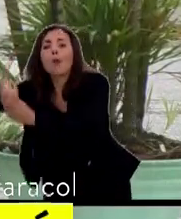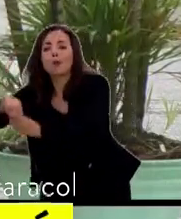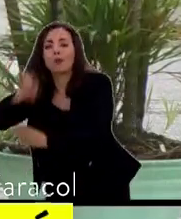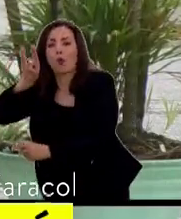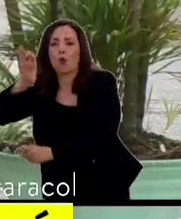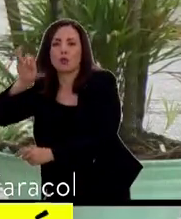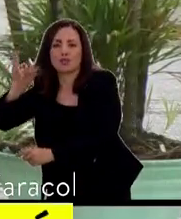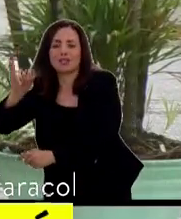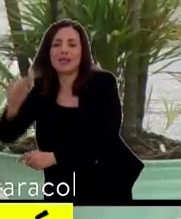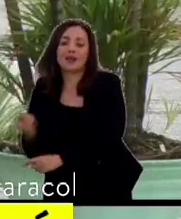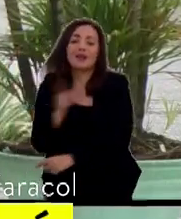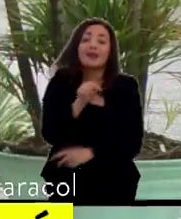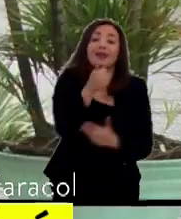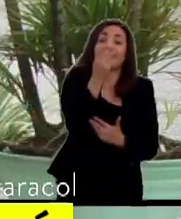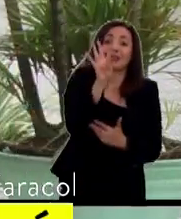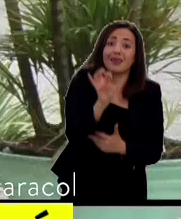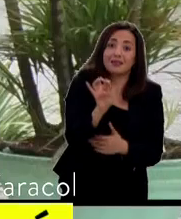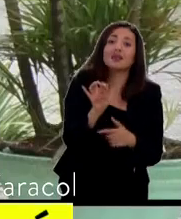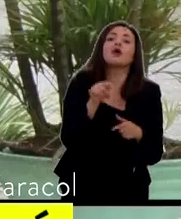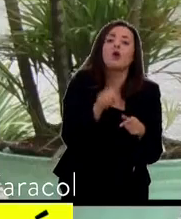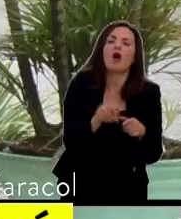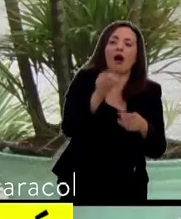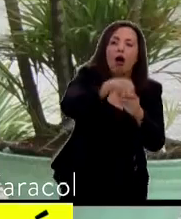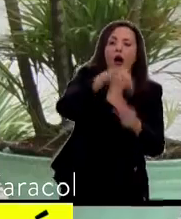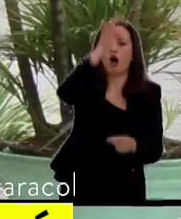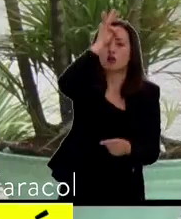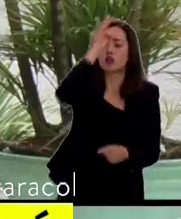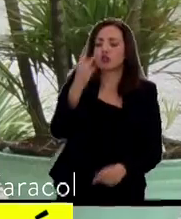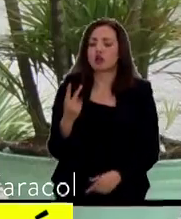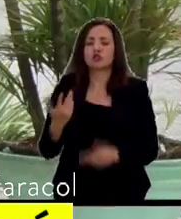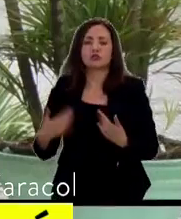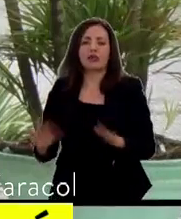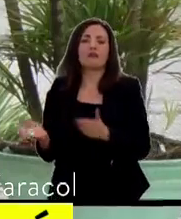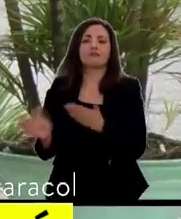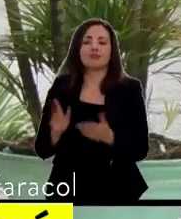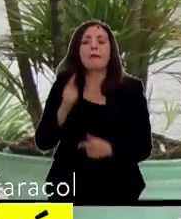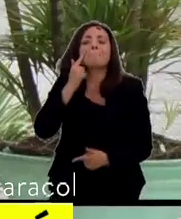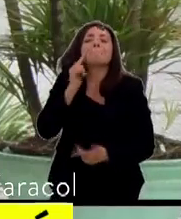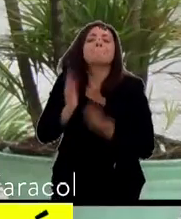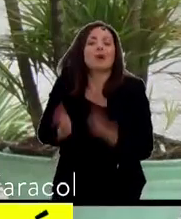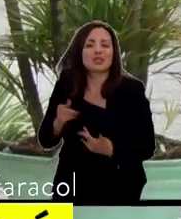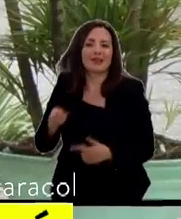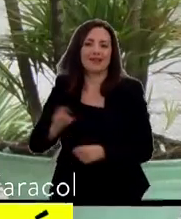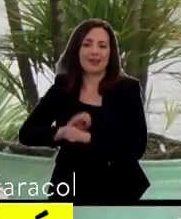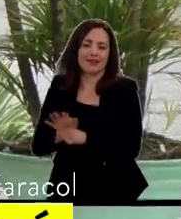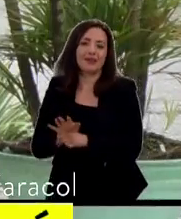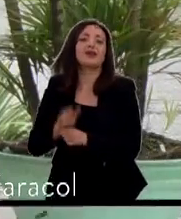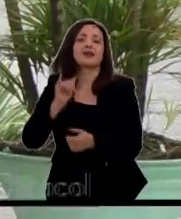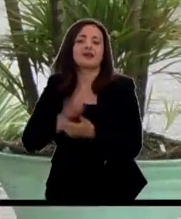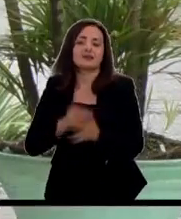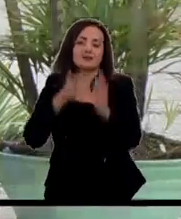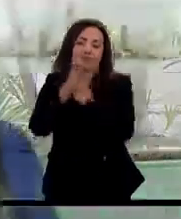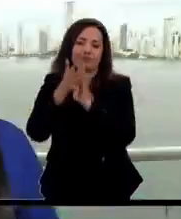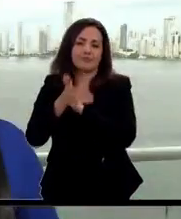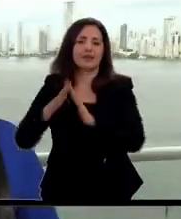intensivos, 19 en hospital y 2 fallecieron siendo sospechosos. Por ahora es la información en Quibdó. Andrea Estrella, Noticias Caracol.